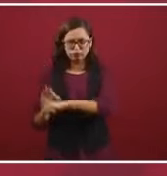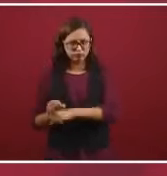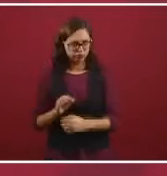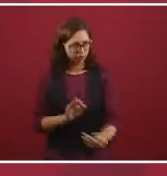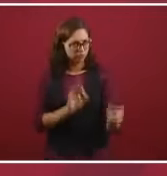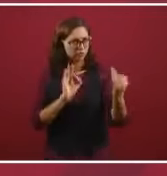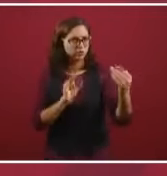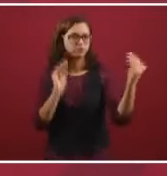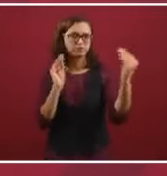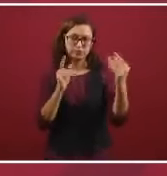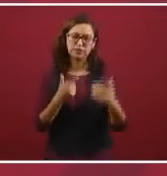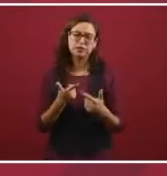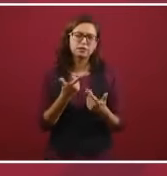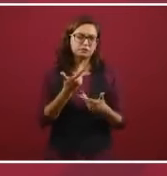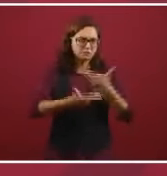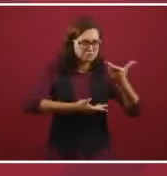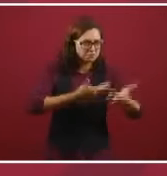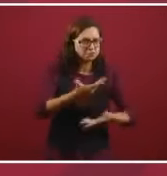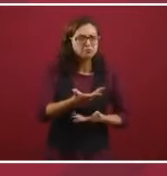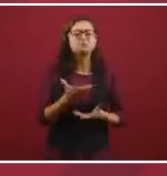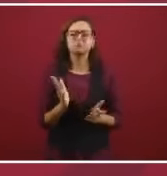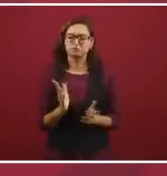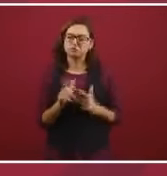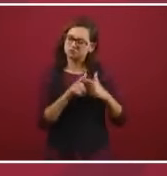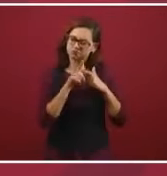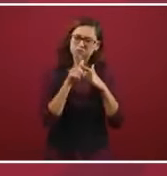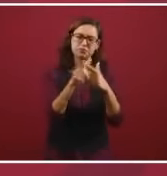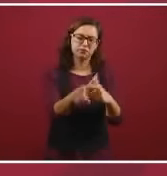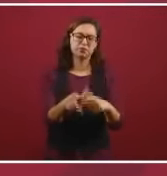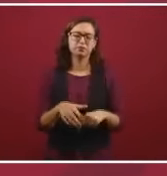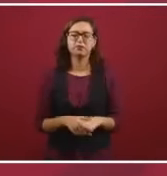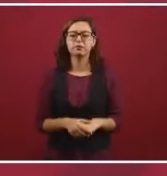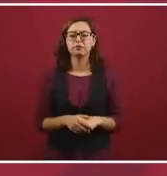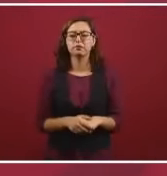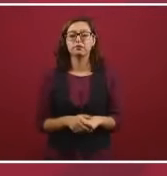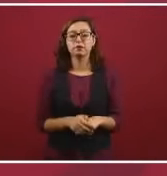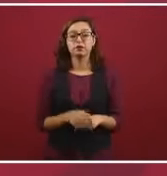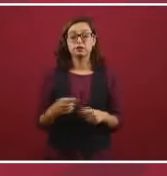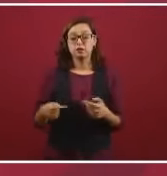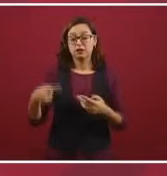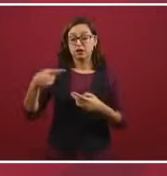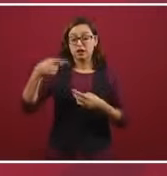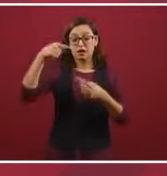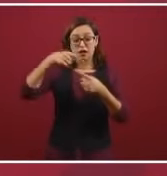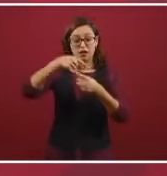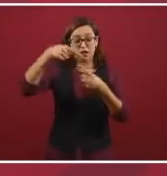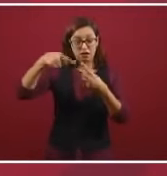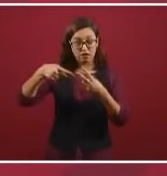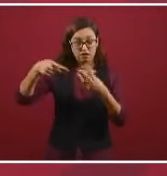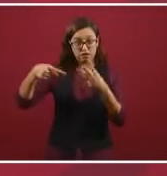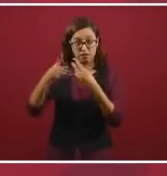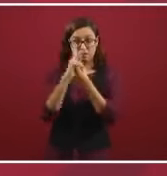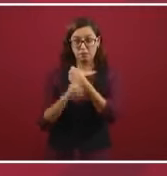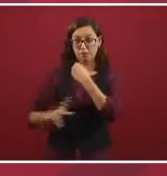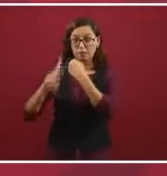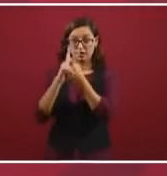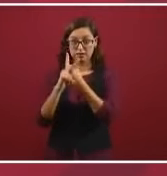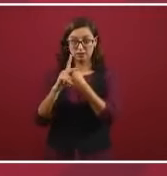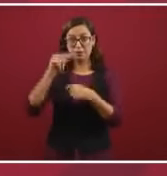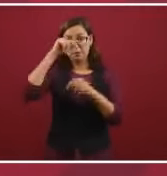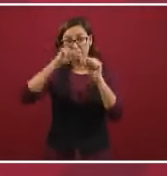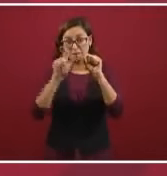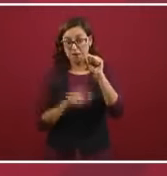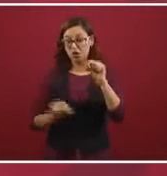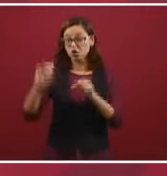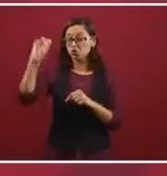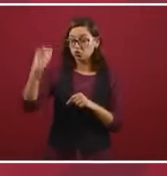Entonces, que se cumplan las metas de inversión para el desarrollo en esos tres países y en el sur de México.